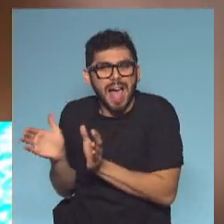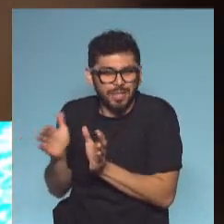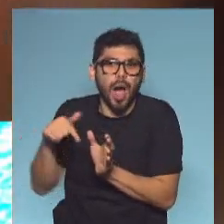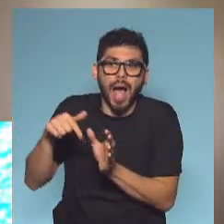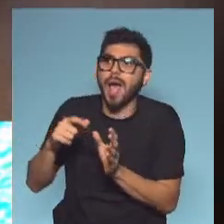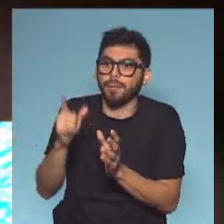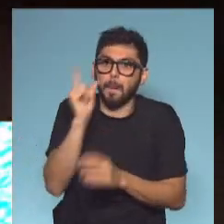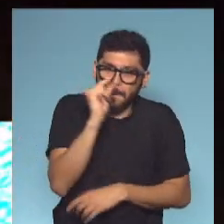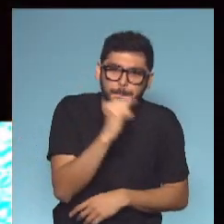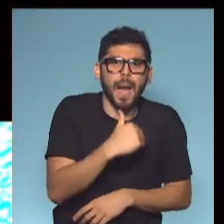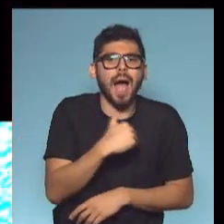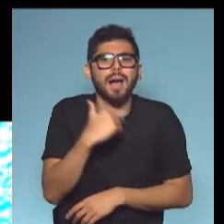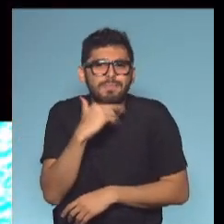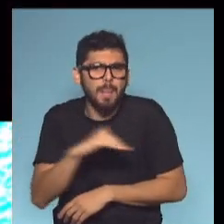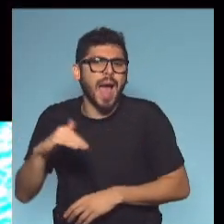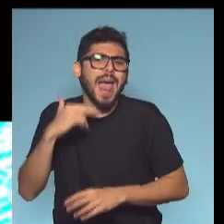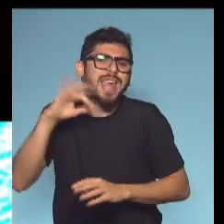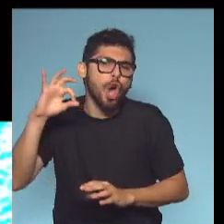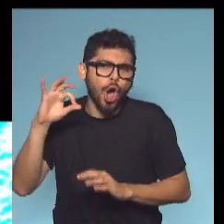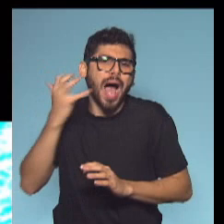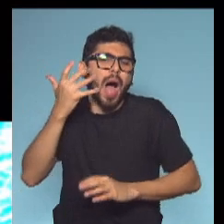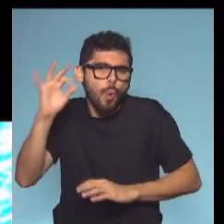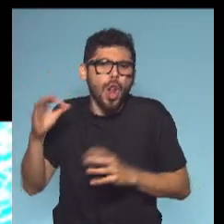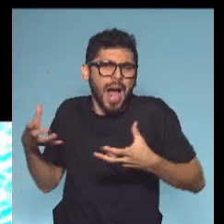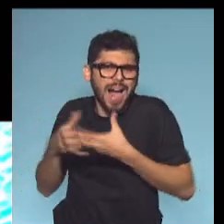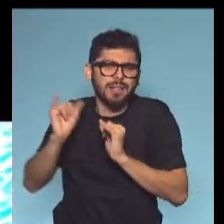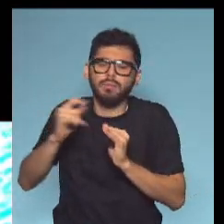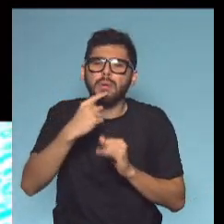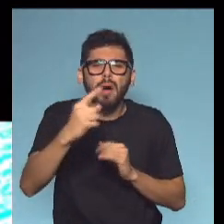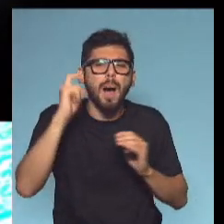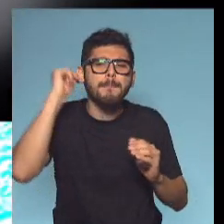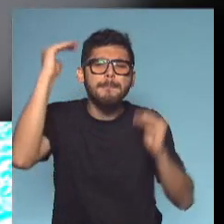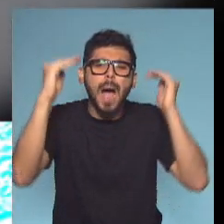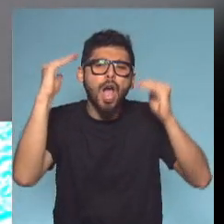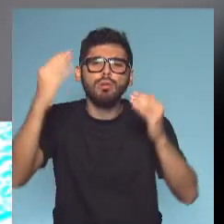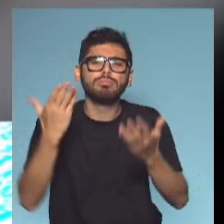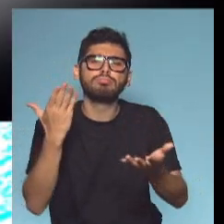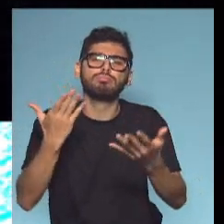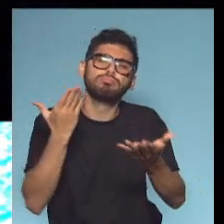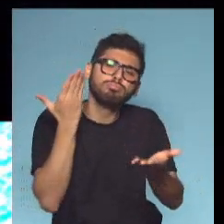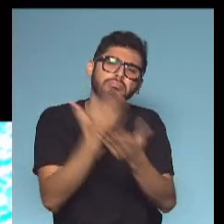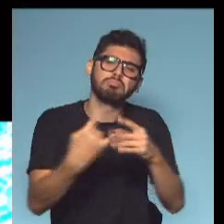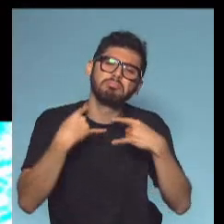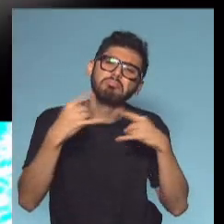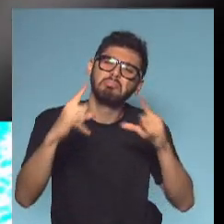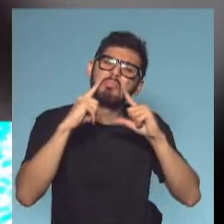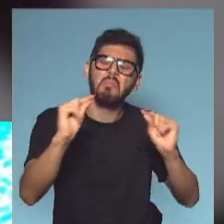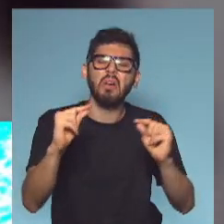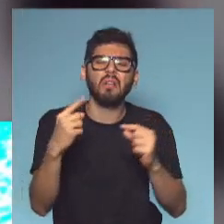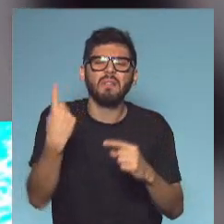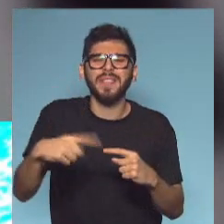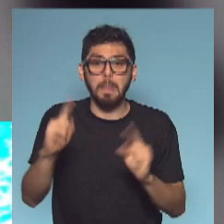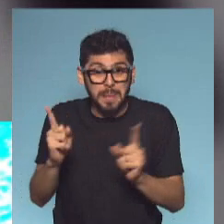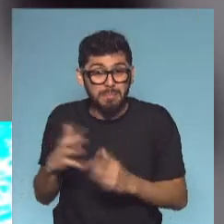hijos, abuelos, abuelas, todo el mundo. ¿Y el pedido de esa gente cuál es, de los adultos mayores? ¿Es el mismo que el de ustedes? ¿Tienen miedo también o es